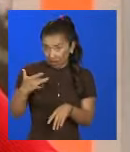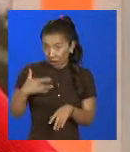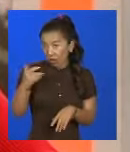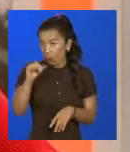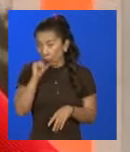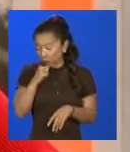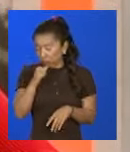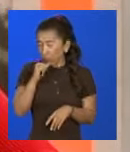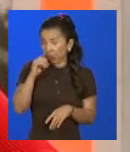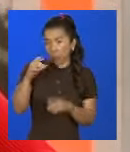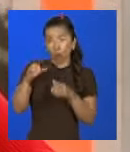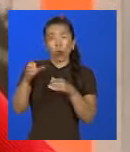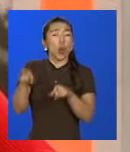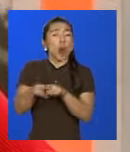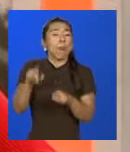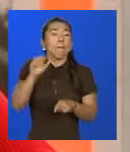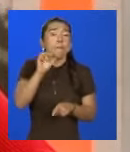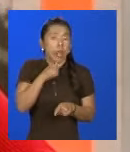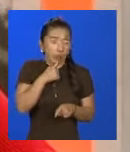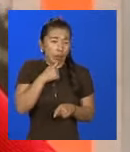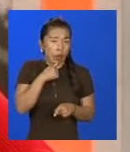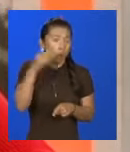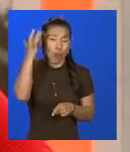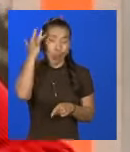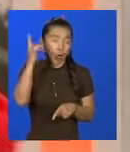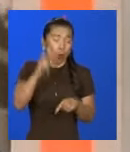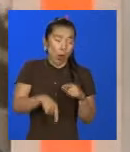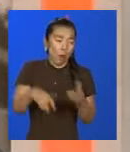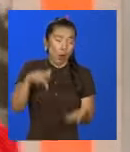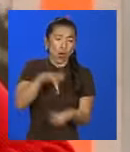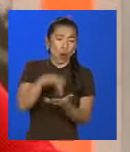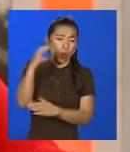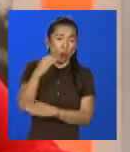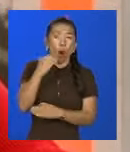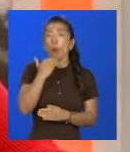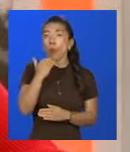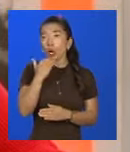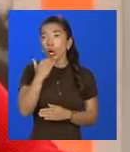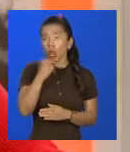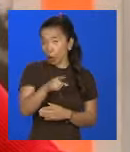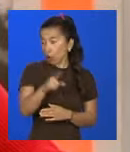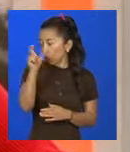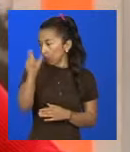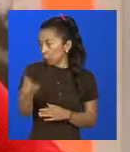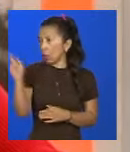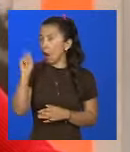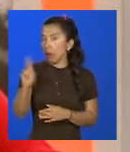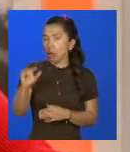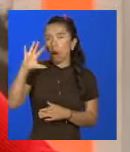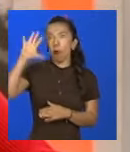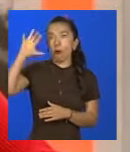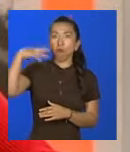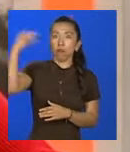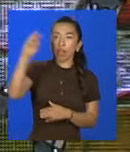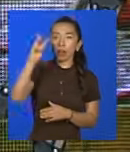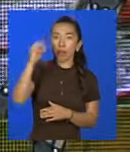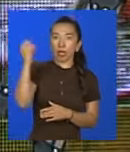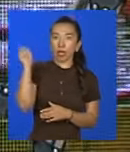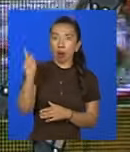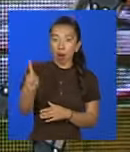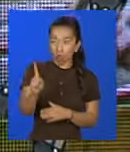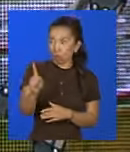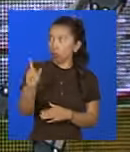o rehicieron sus vidas y ya volver a Colombia después de 30 años, por ejemplo, en el exilio, sería nuevamente un exilio? Precisamente anoche